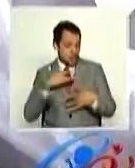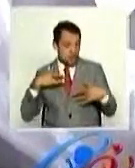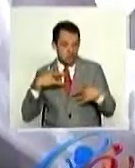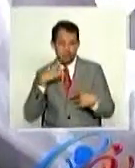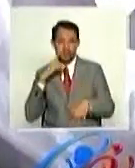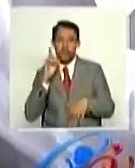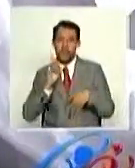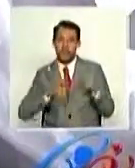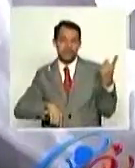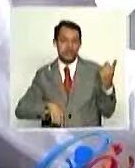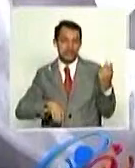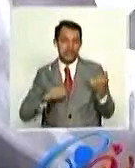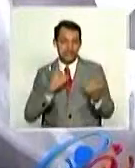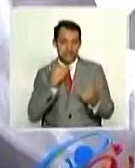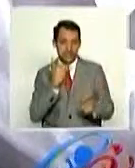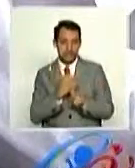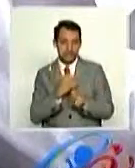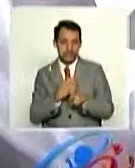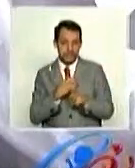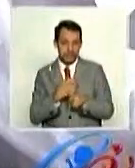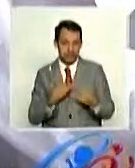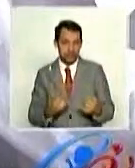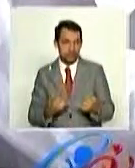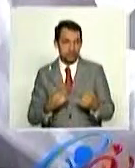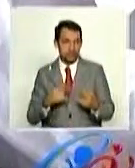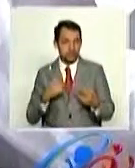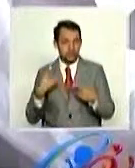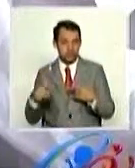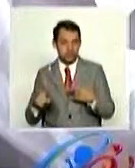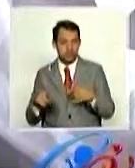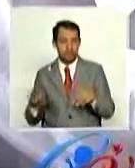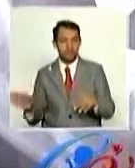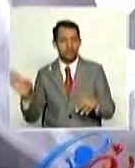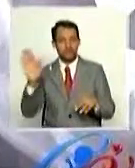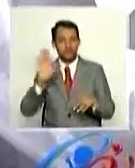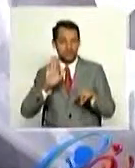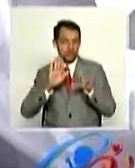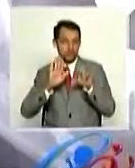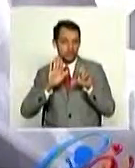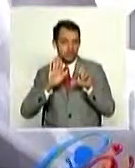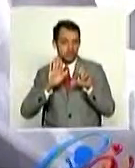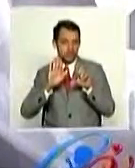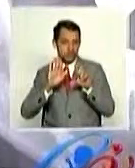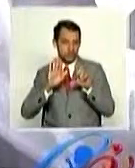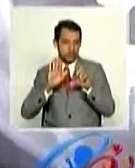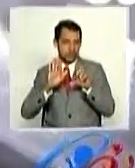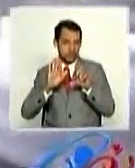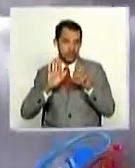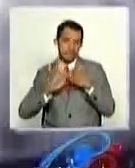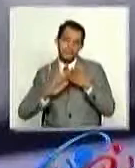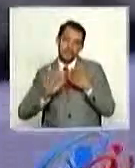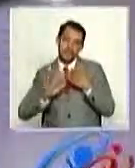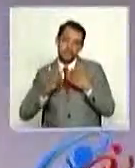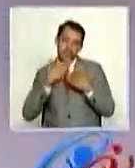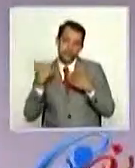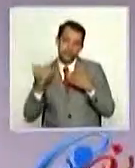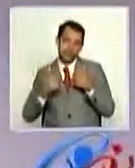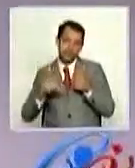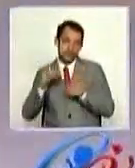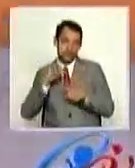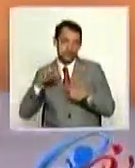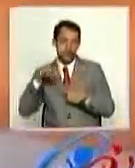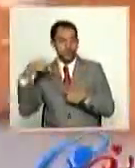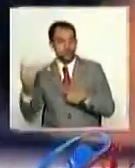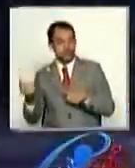esos dientes presentes. Sí, pasamos al... No, ¿por qué no miramos, quitamos esta, Adriana, perdóneme, y vamos a